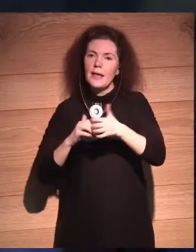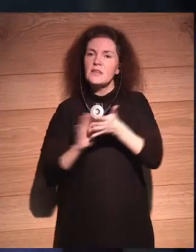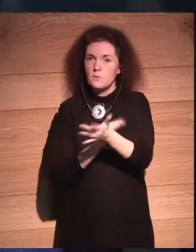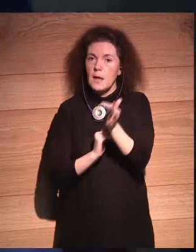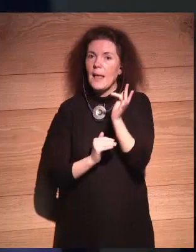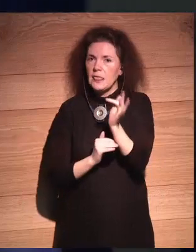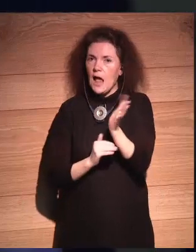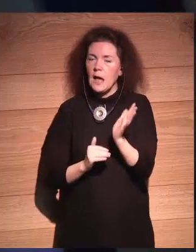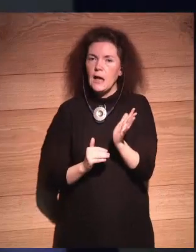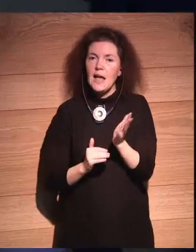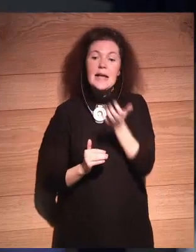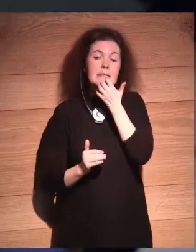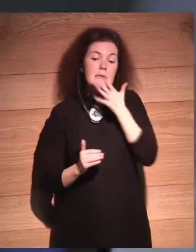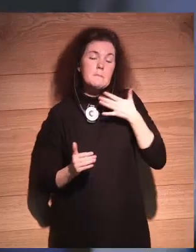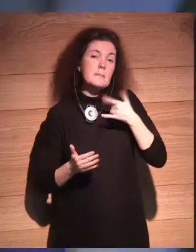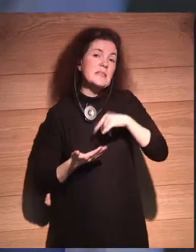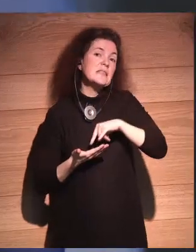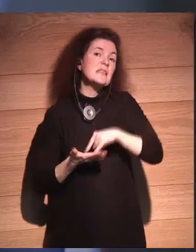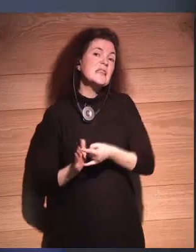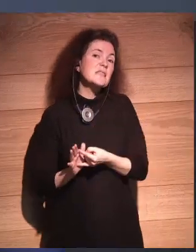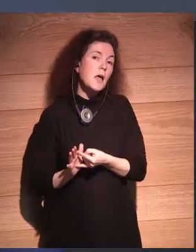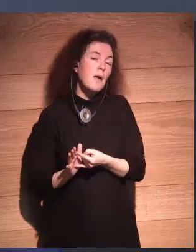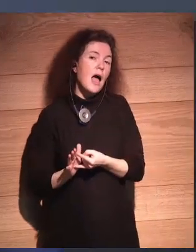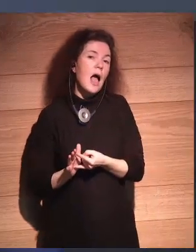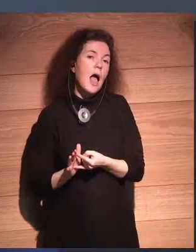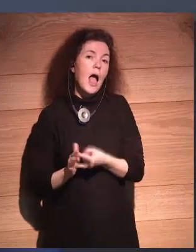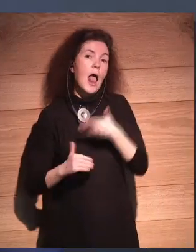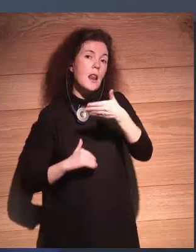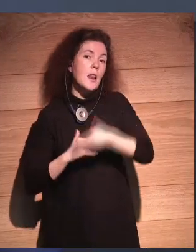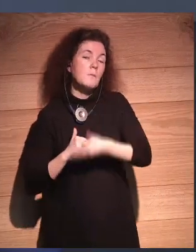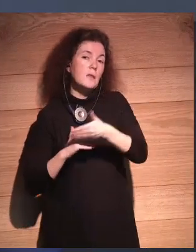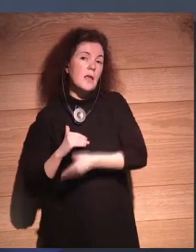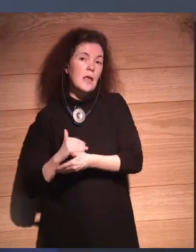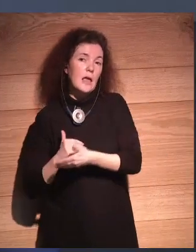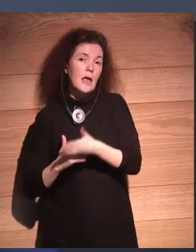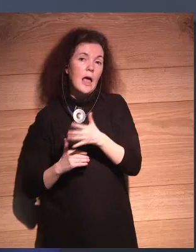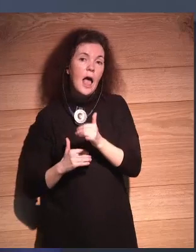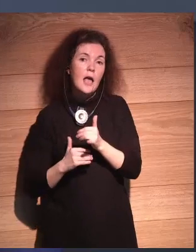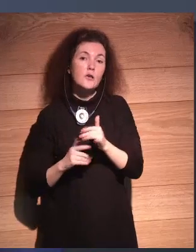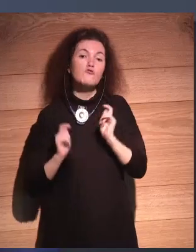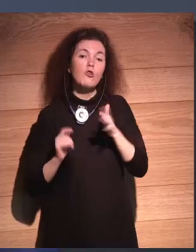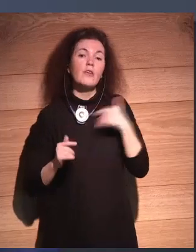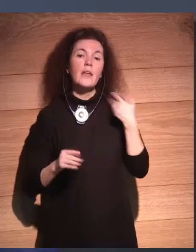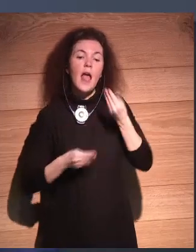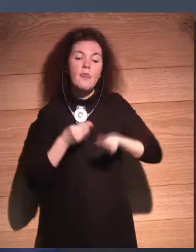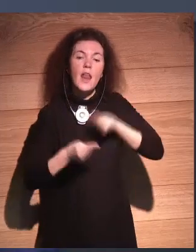ventaja. Si nuestro sistema está tan limitado que solo nos quiere que ejecutemos las tareas como